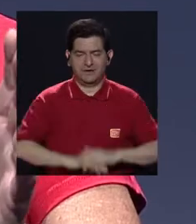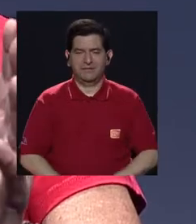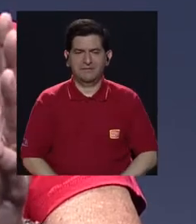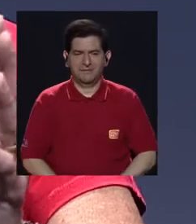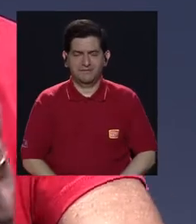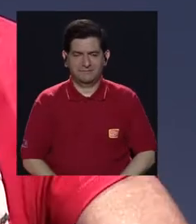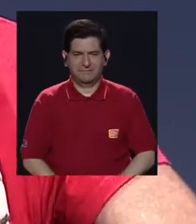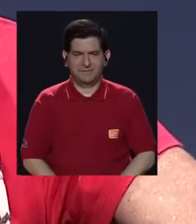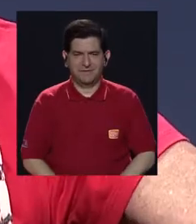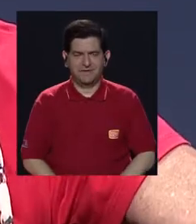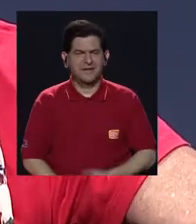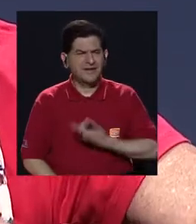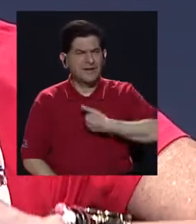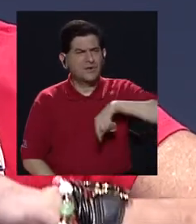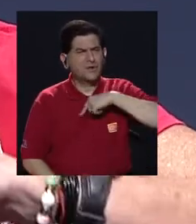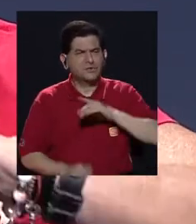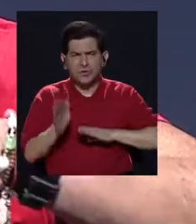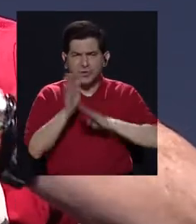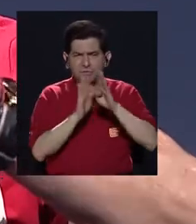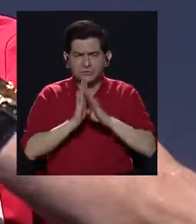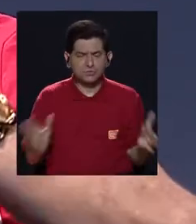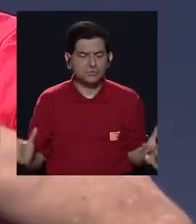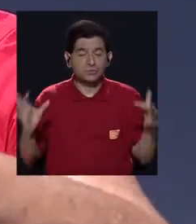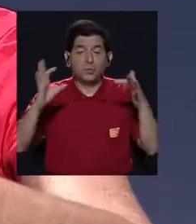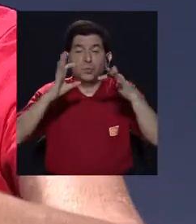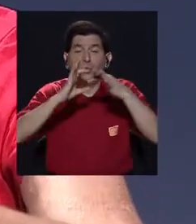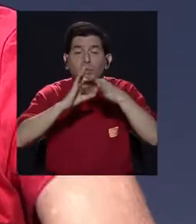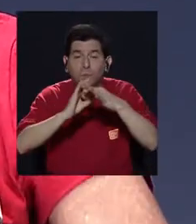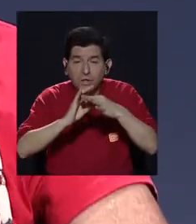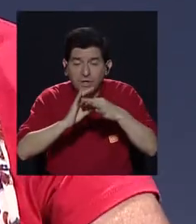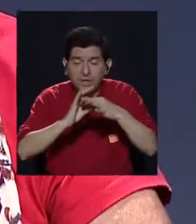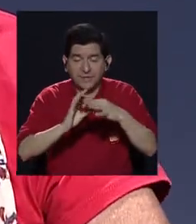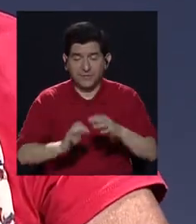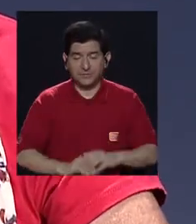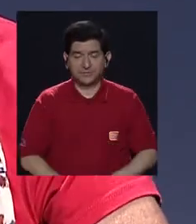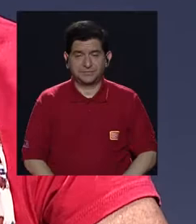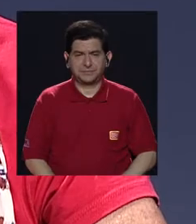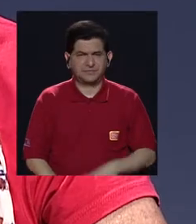o sea como hacemos un desarrollo armónico